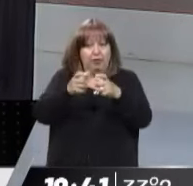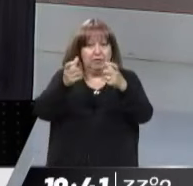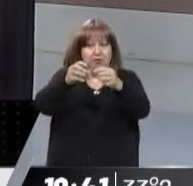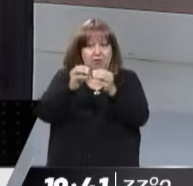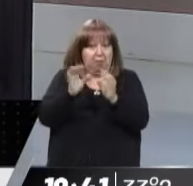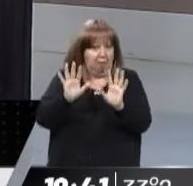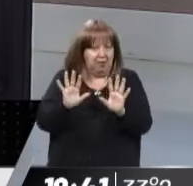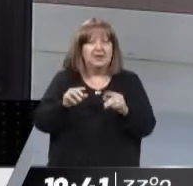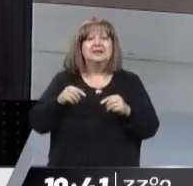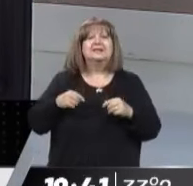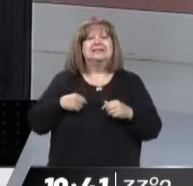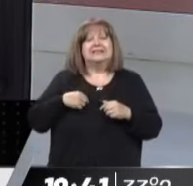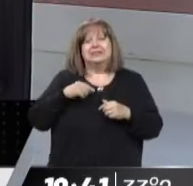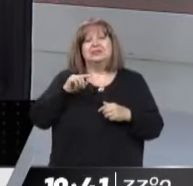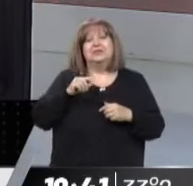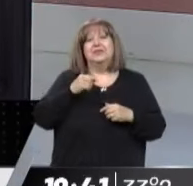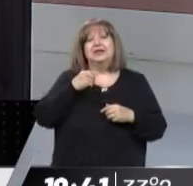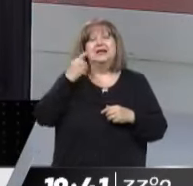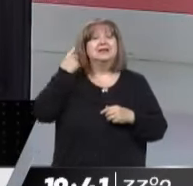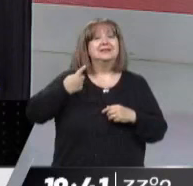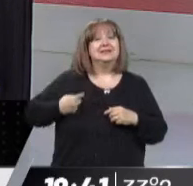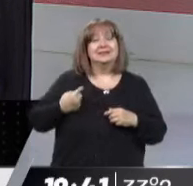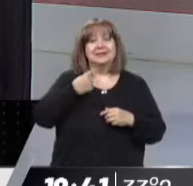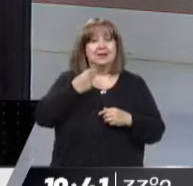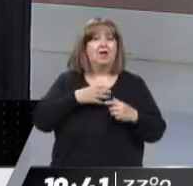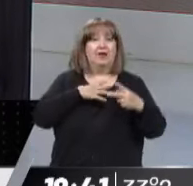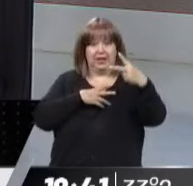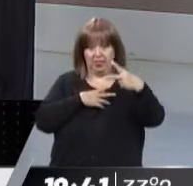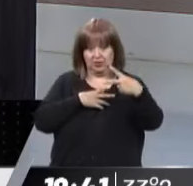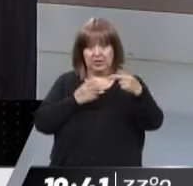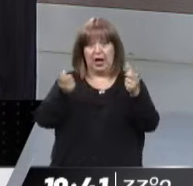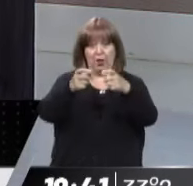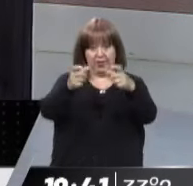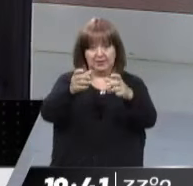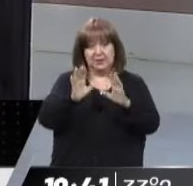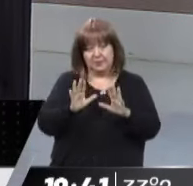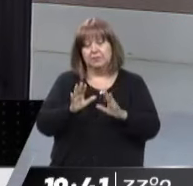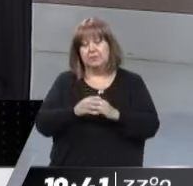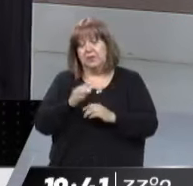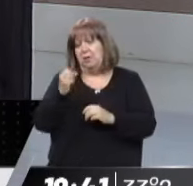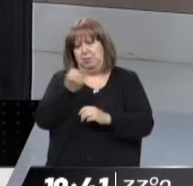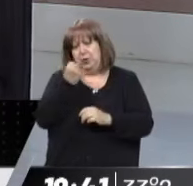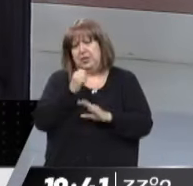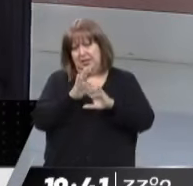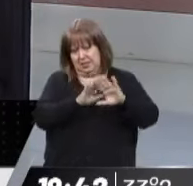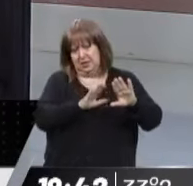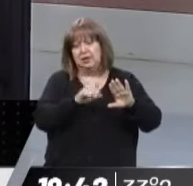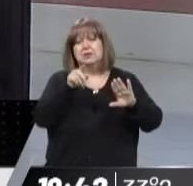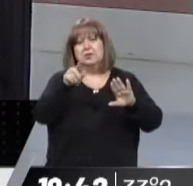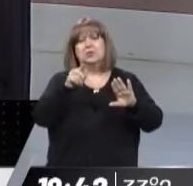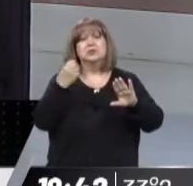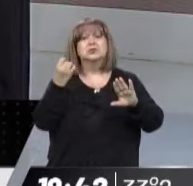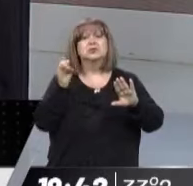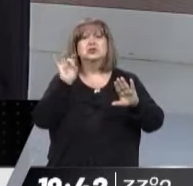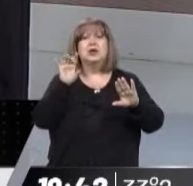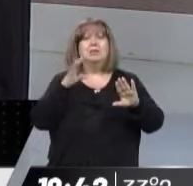es fuerte. Uno admira tu valentía y esto de lo que vos decís. Lo tengo que defender, es mi hijo, ¿no? Claro. Él está para poderse defender y